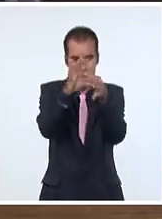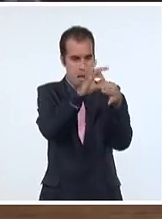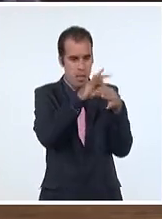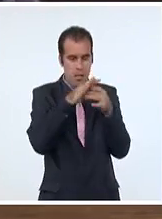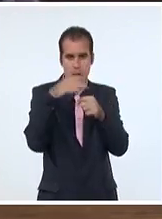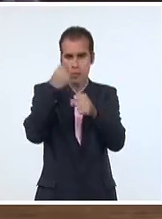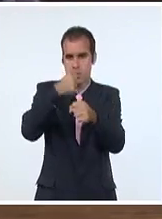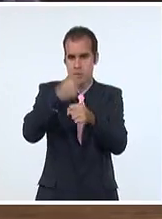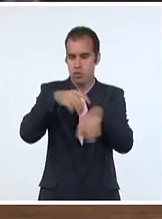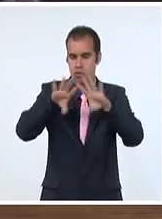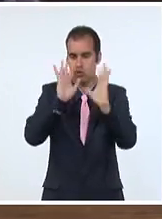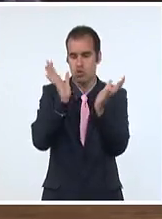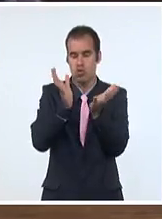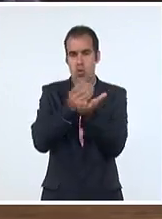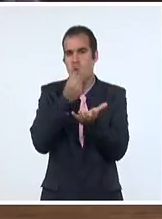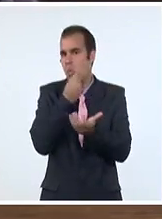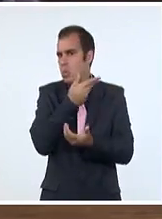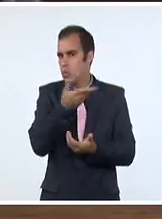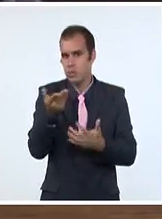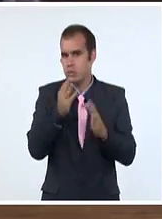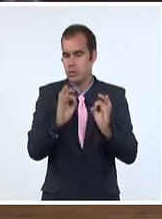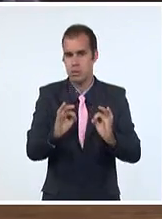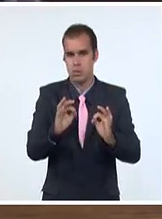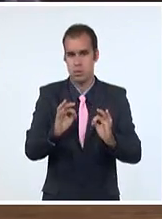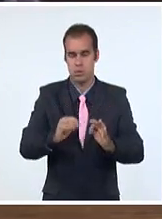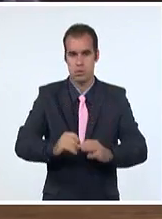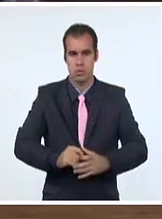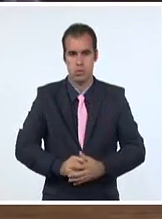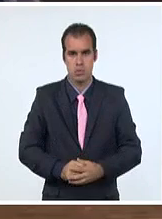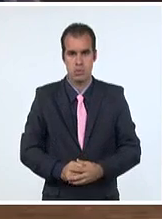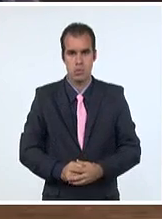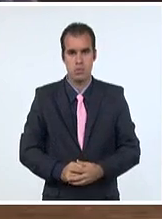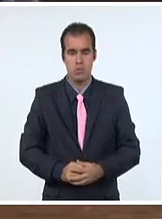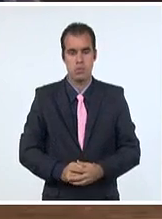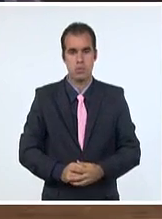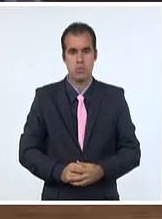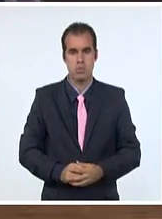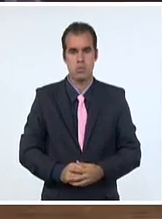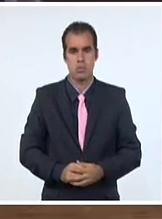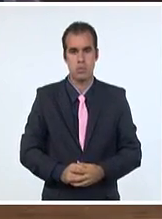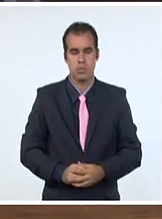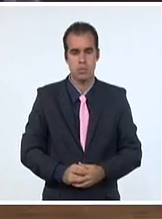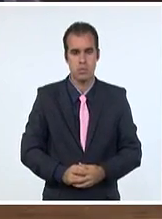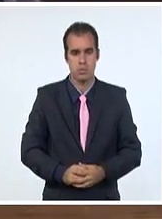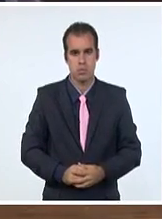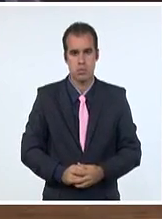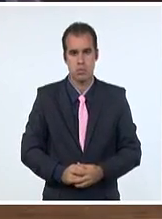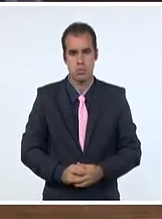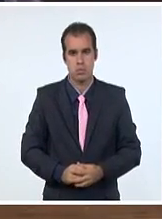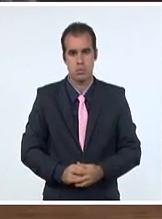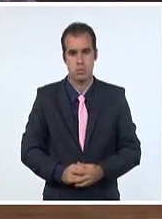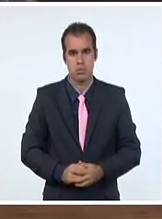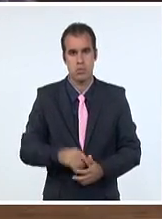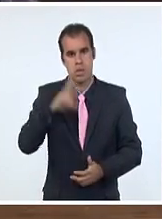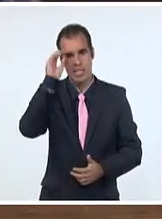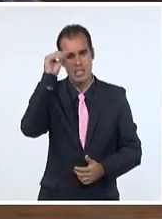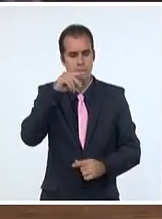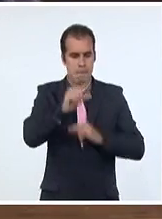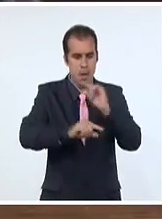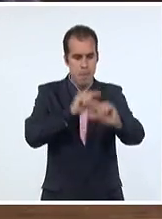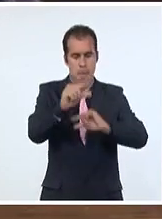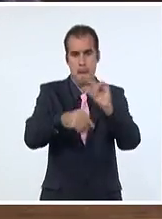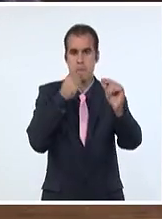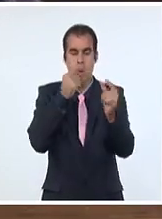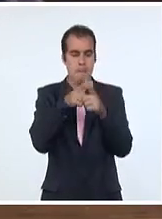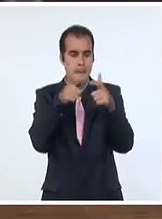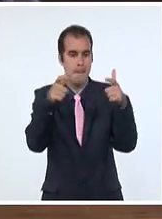los sistemas que se han implementado, se engrasan bien para que, previendo que exista un incremento del envío de